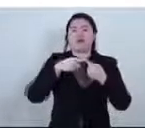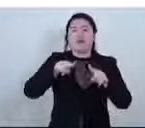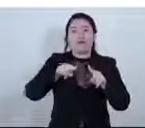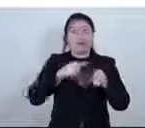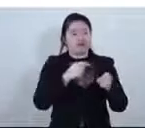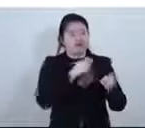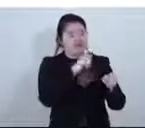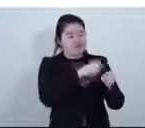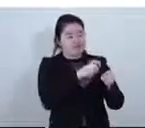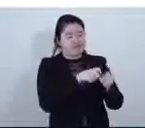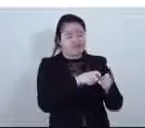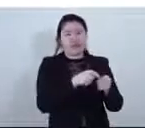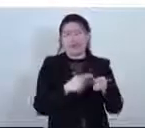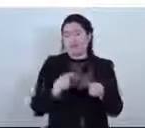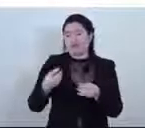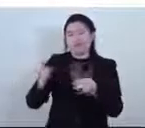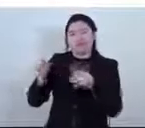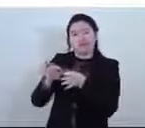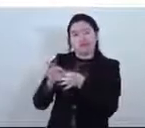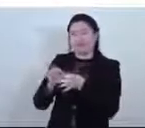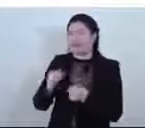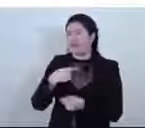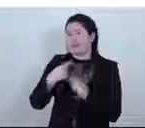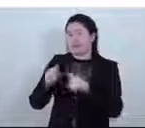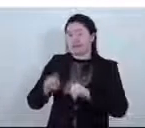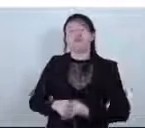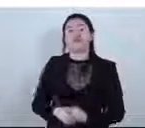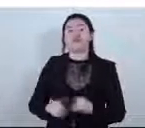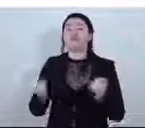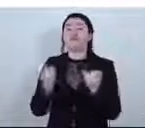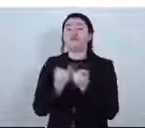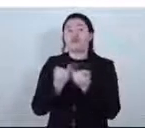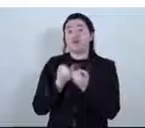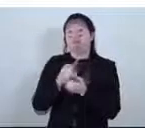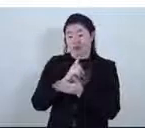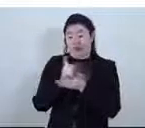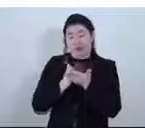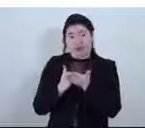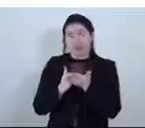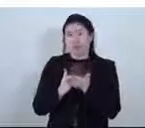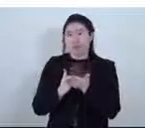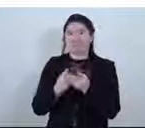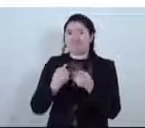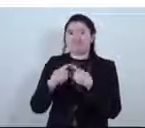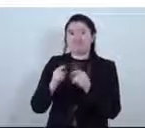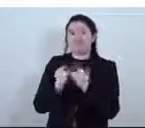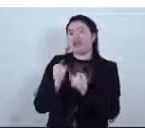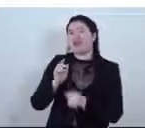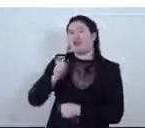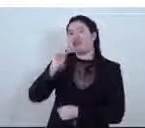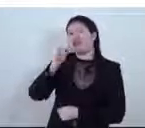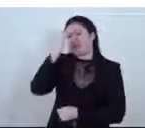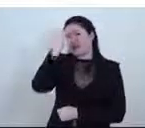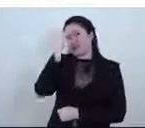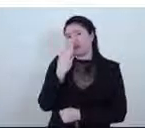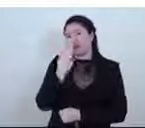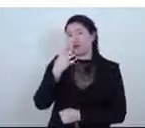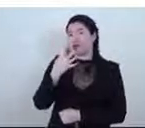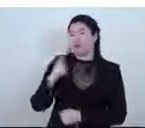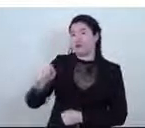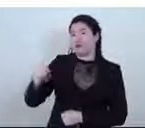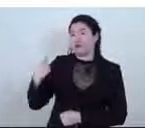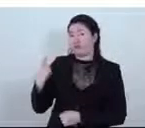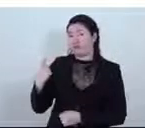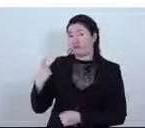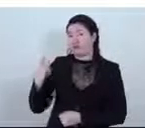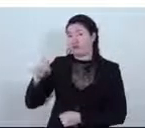instalados. Sección de la trave con la totalidad de los pernos de diseño. Bueno, es la figura 4.1.11, pernos en la sección